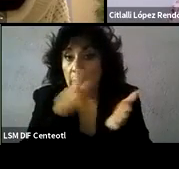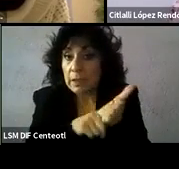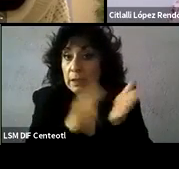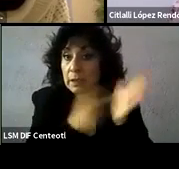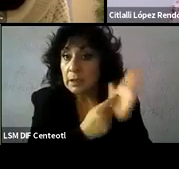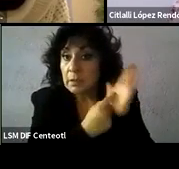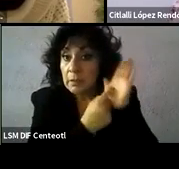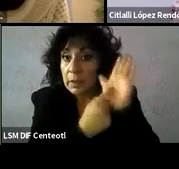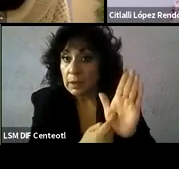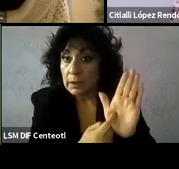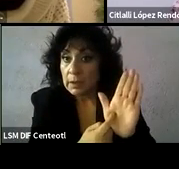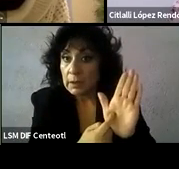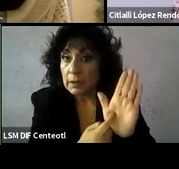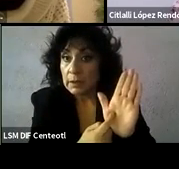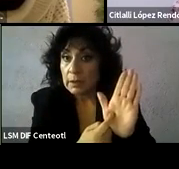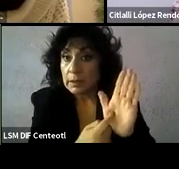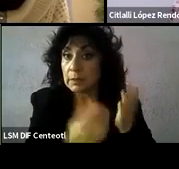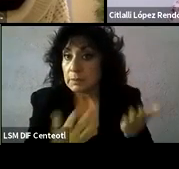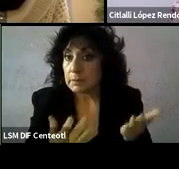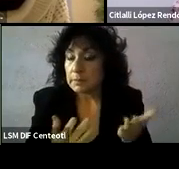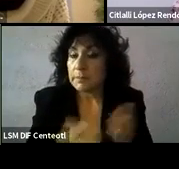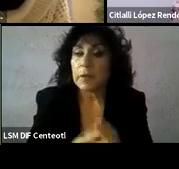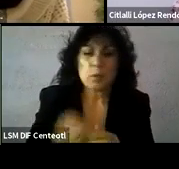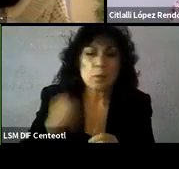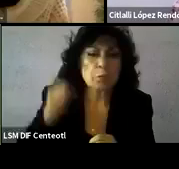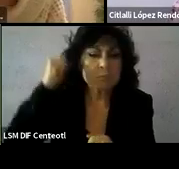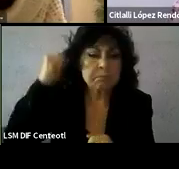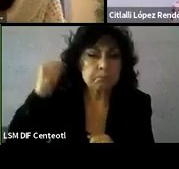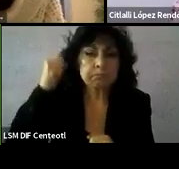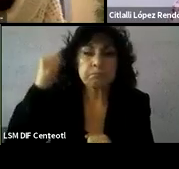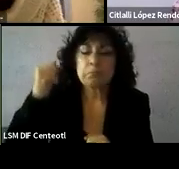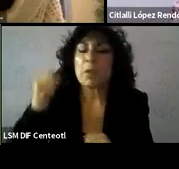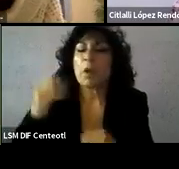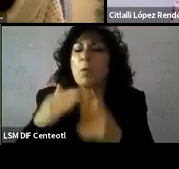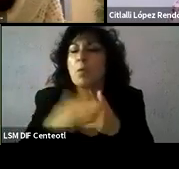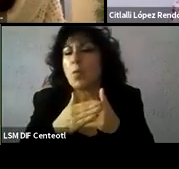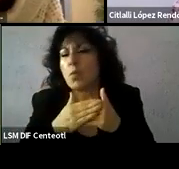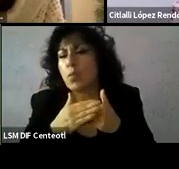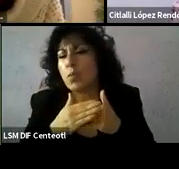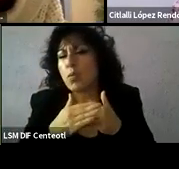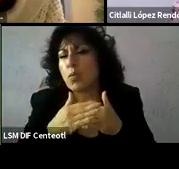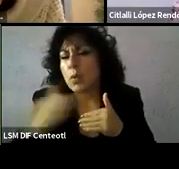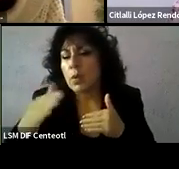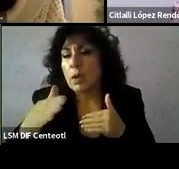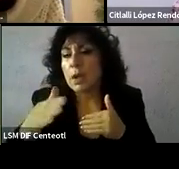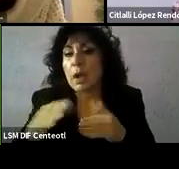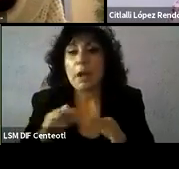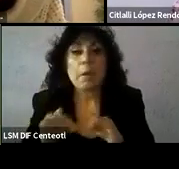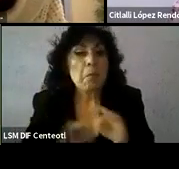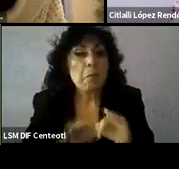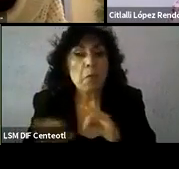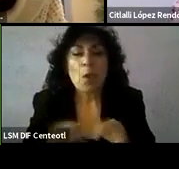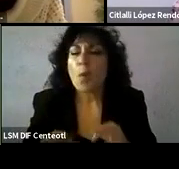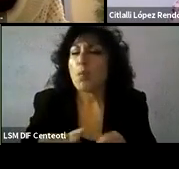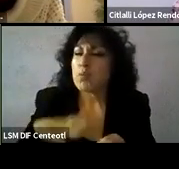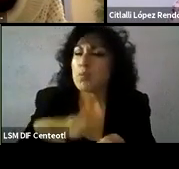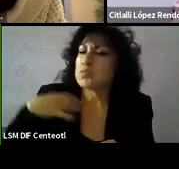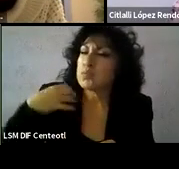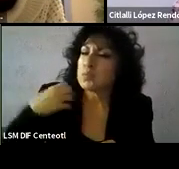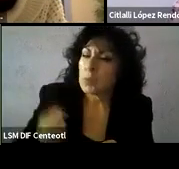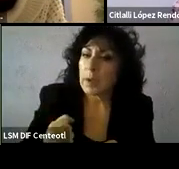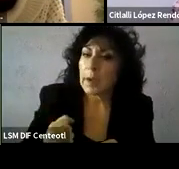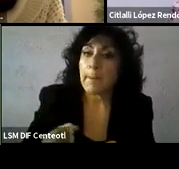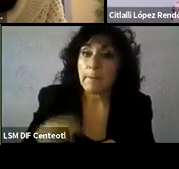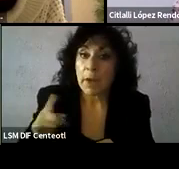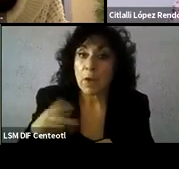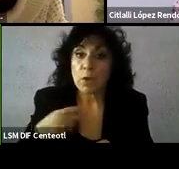es una lucha que tenemos que dar por mucho tiempo y que nos va a costar mucho, mucho trabajo, pero estamos empeñadas, muy